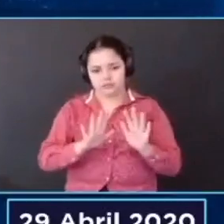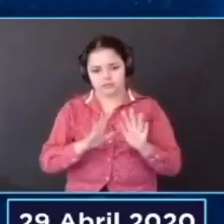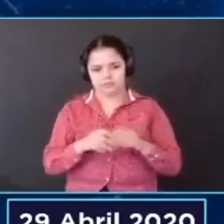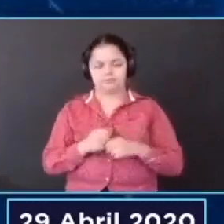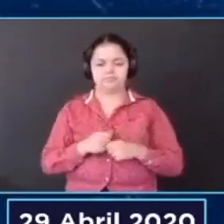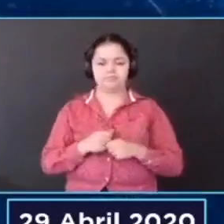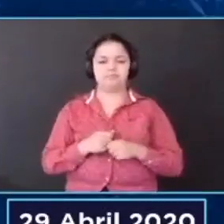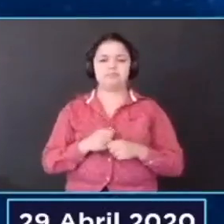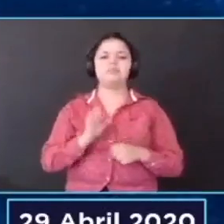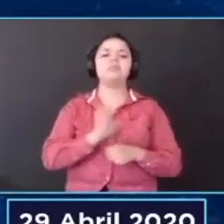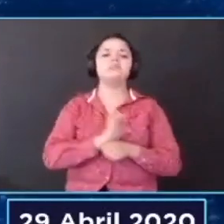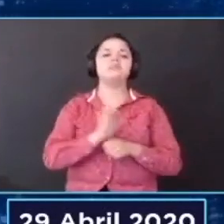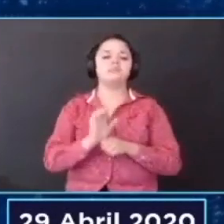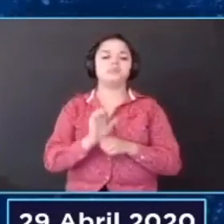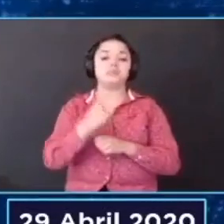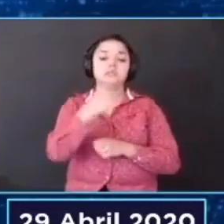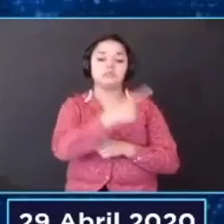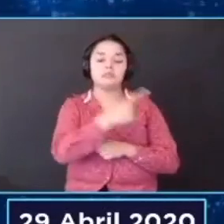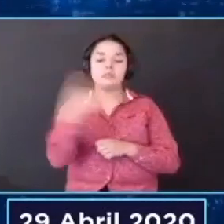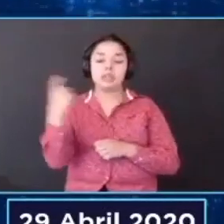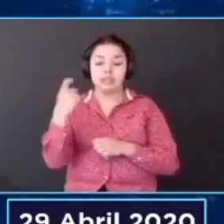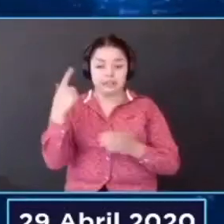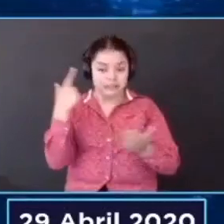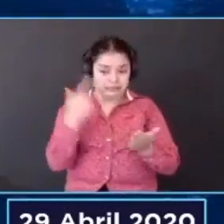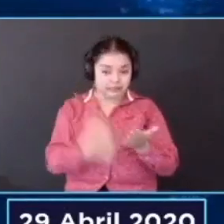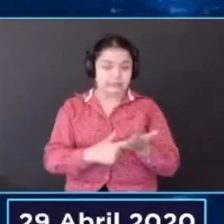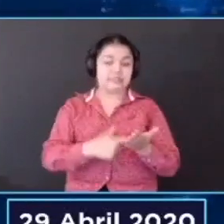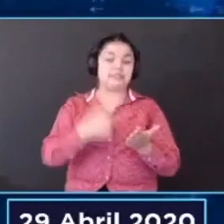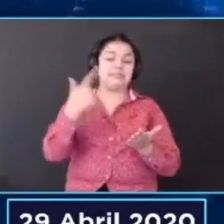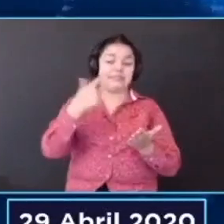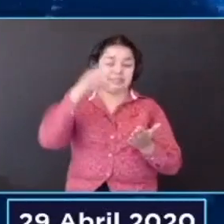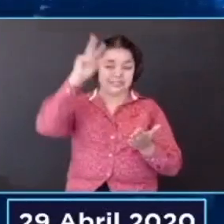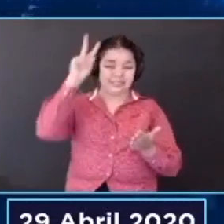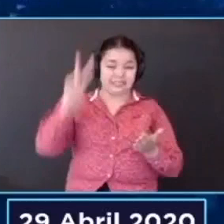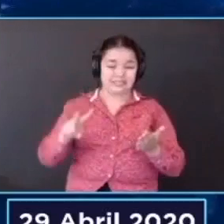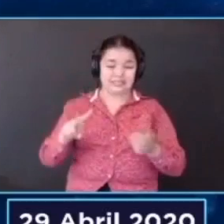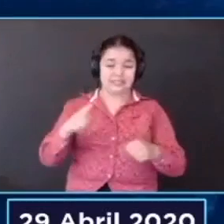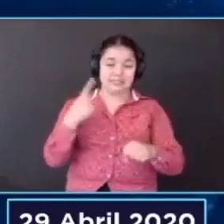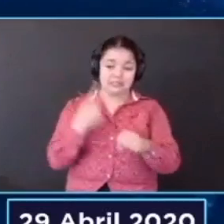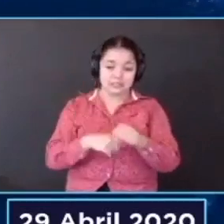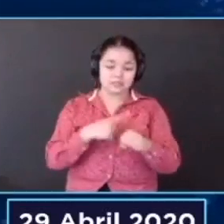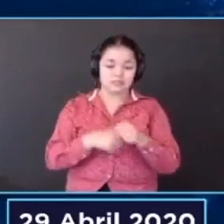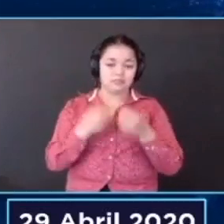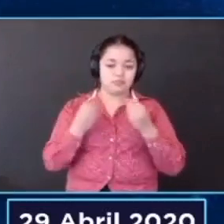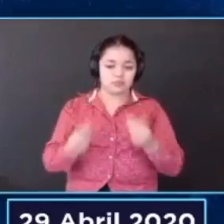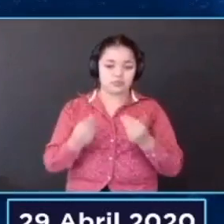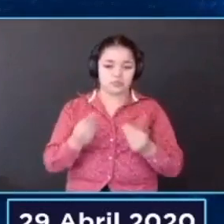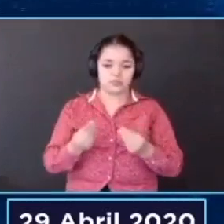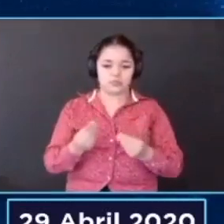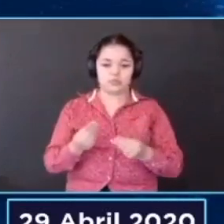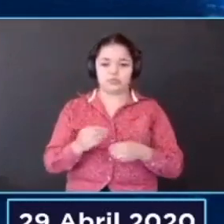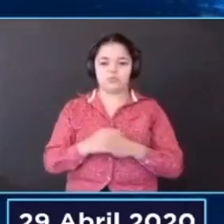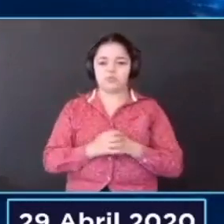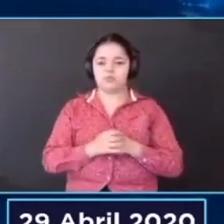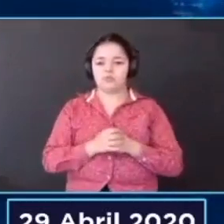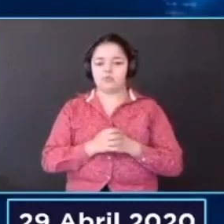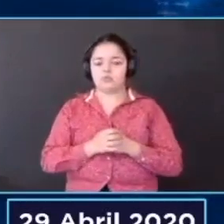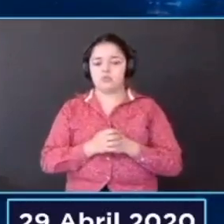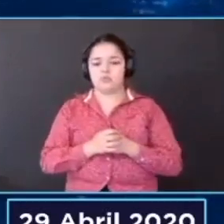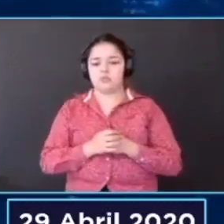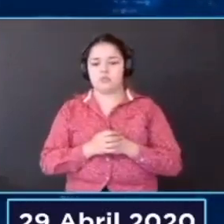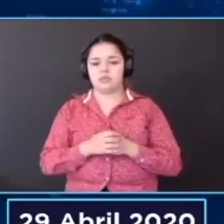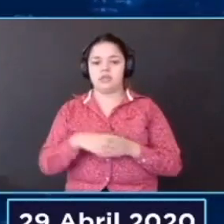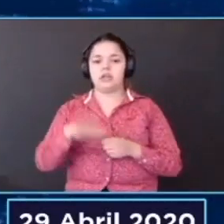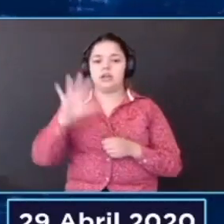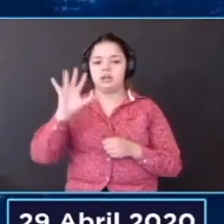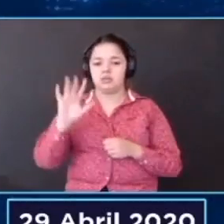Entonces, 100 pacientes están graves dentro de un hospital, que representa el 62.89%.